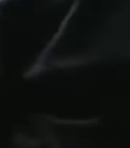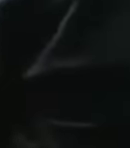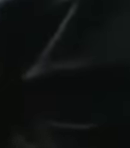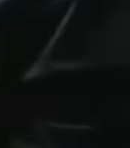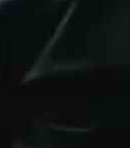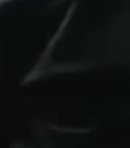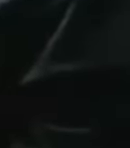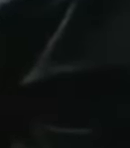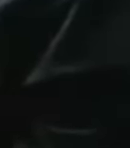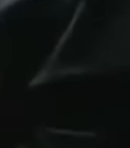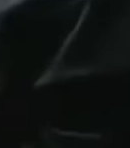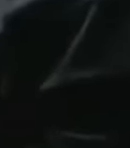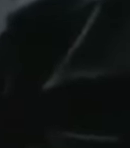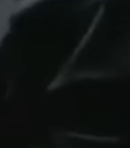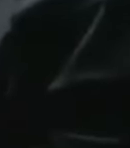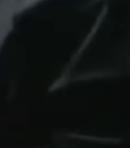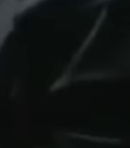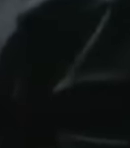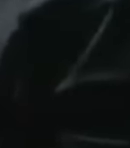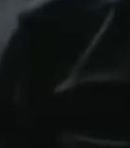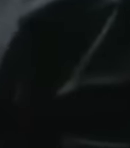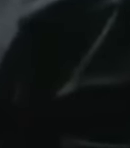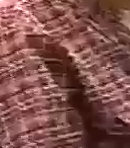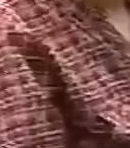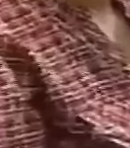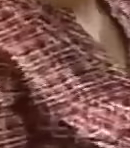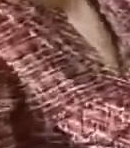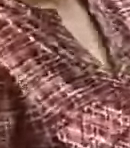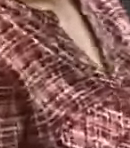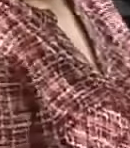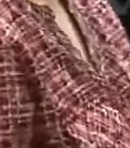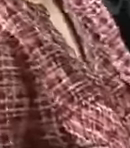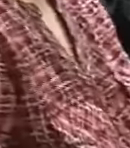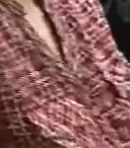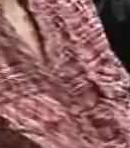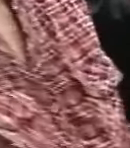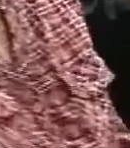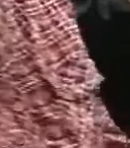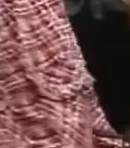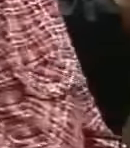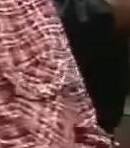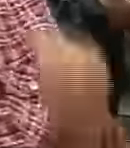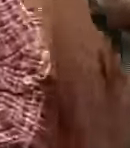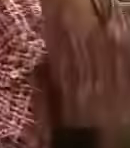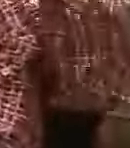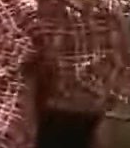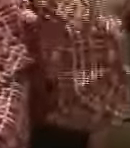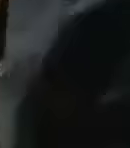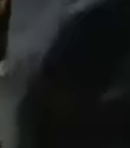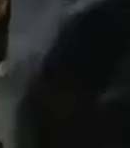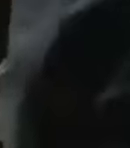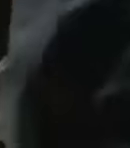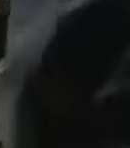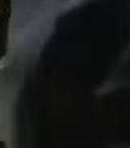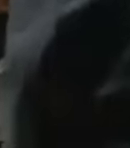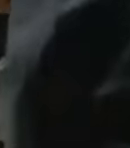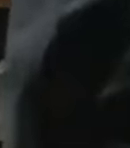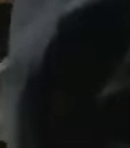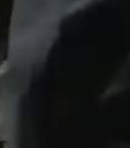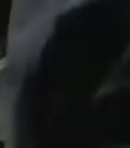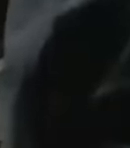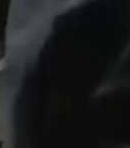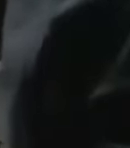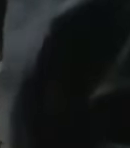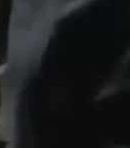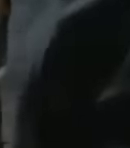hermanas originarios indígenas que están en la Guayana Esequiba. ¿Quién más que ellos que han luchado y que viven en